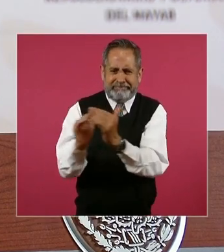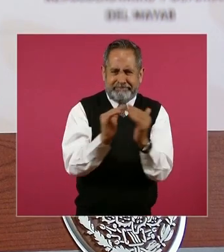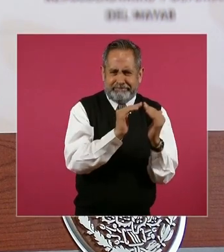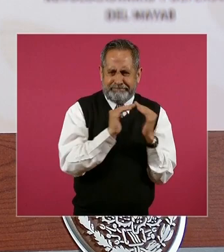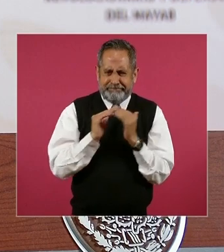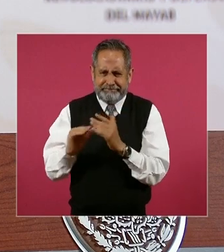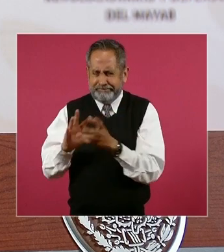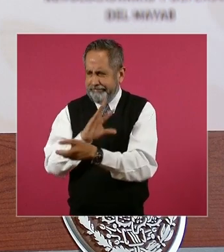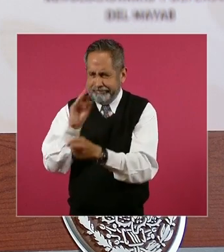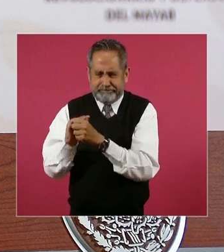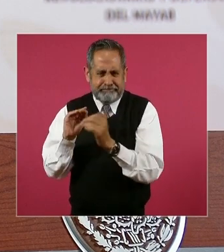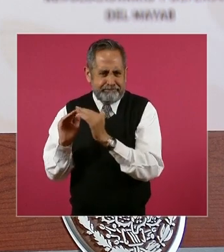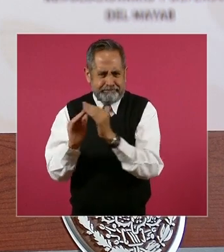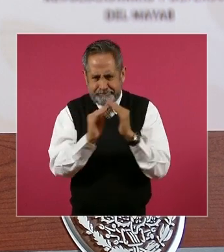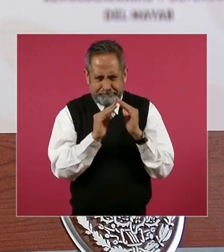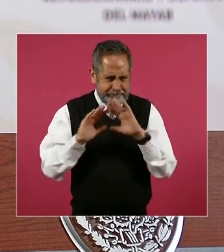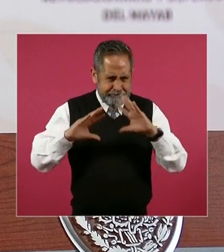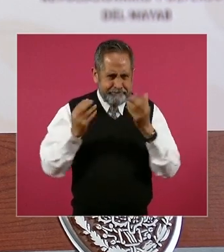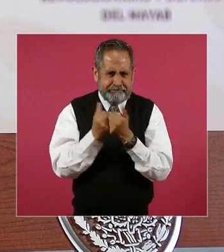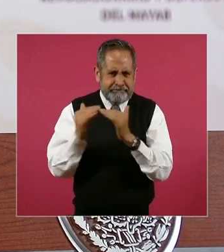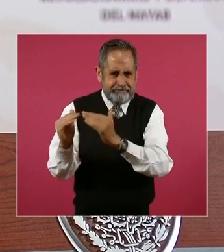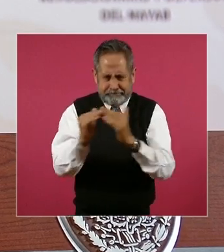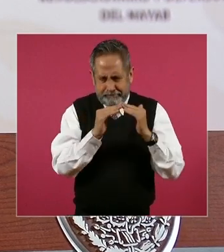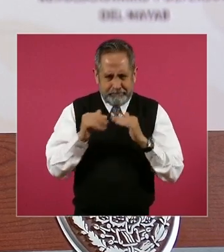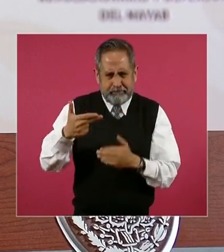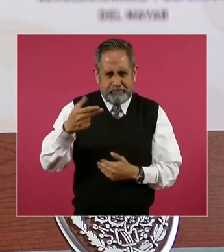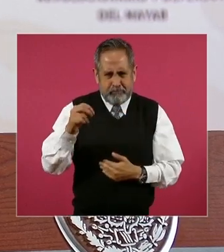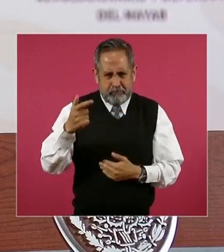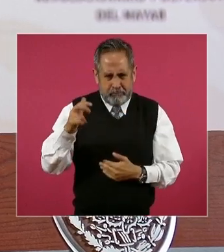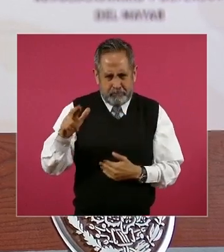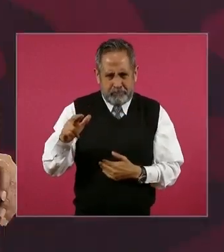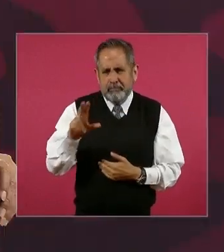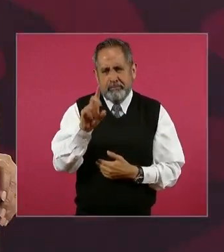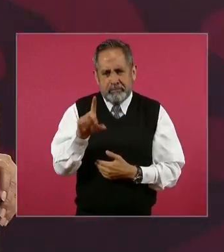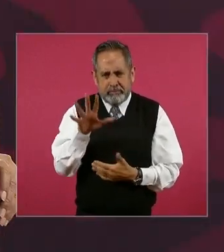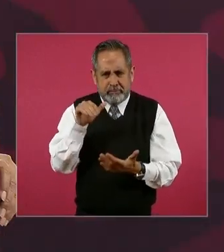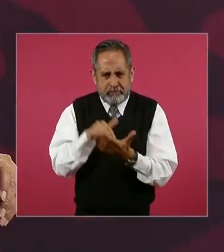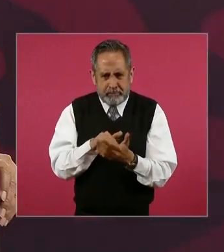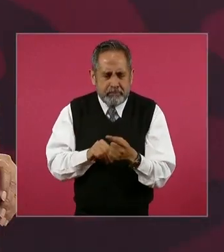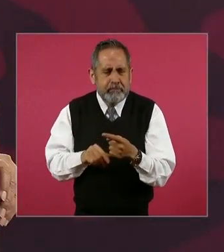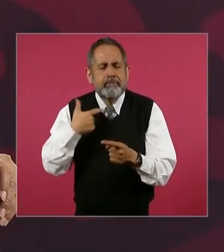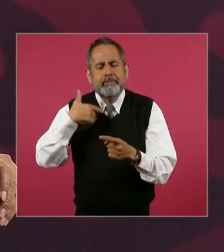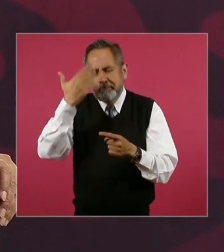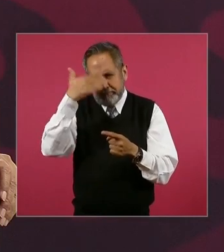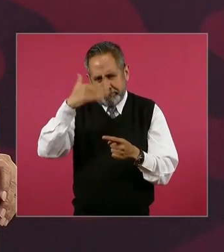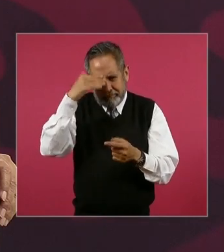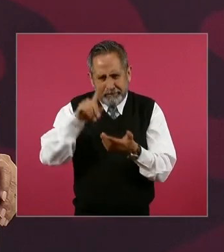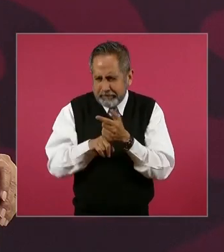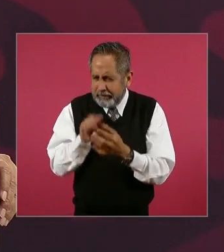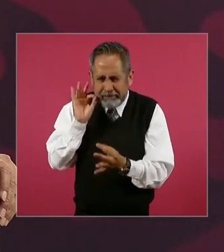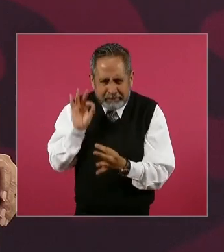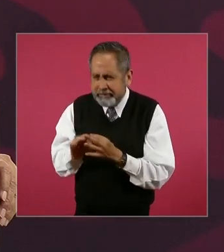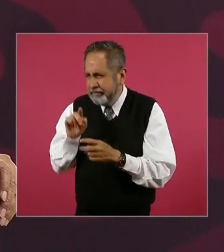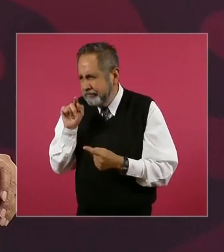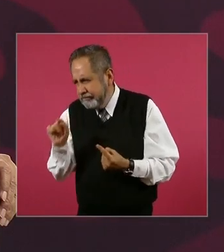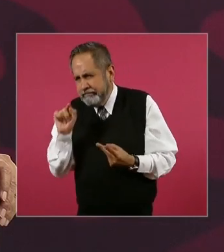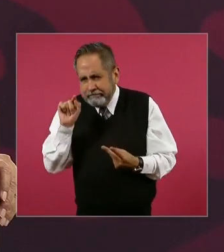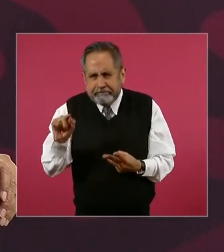logares Sí y sabemos exactamente sí